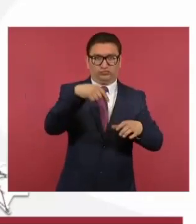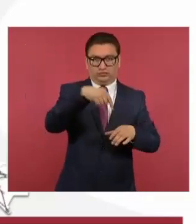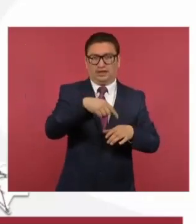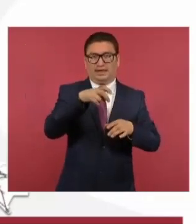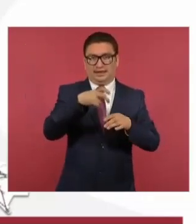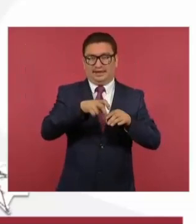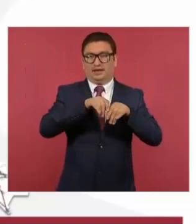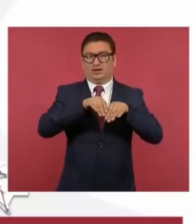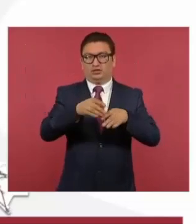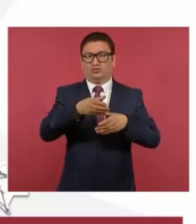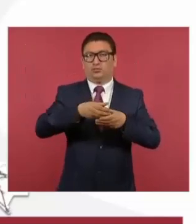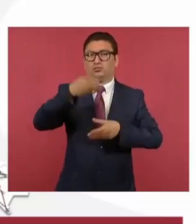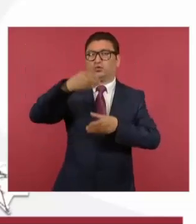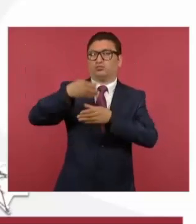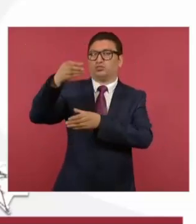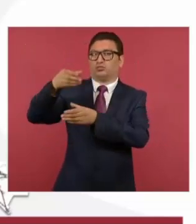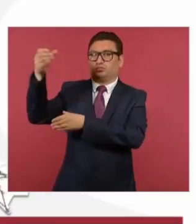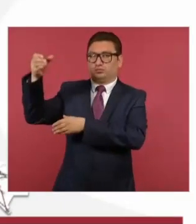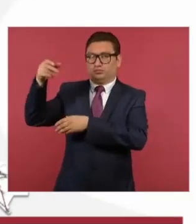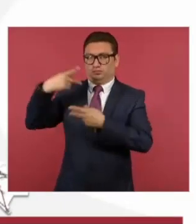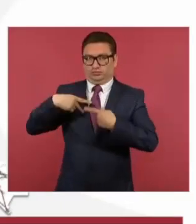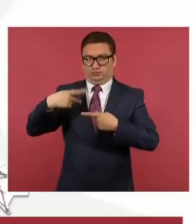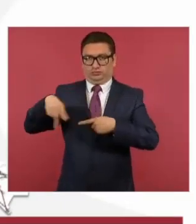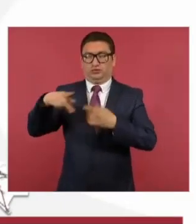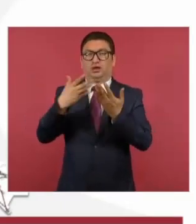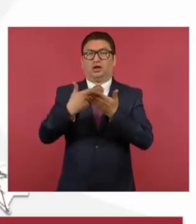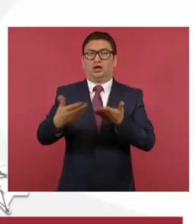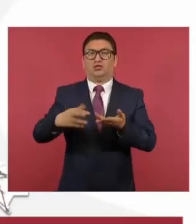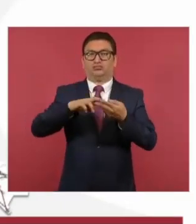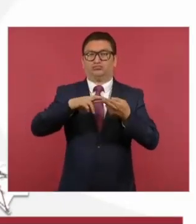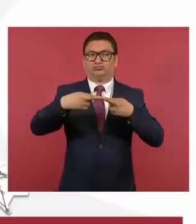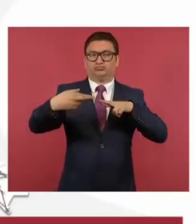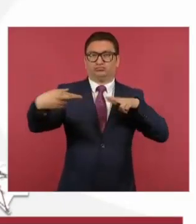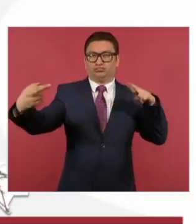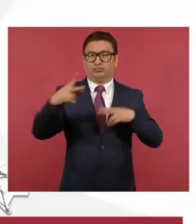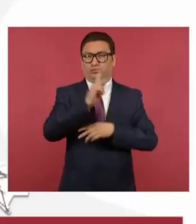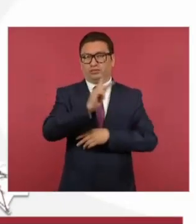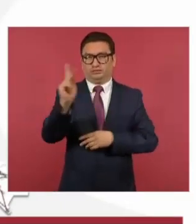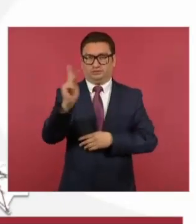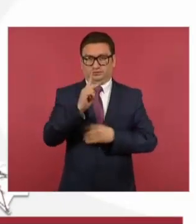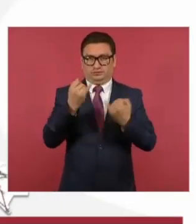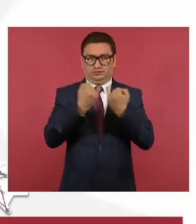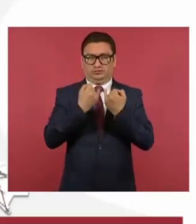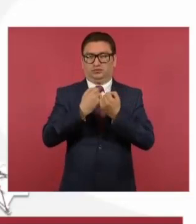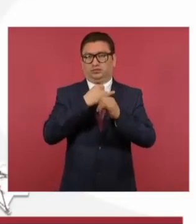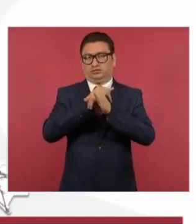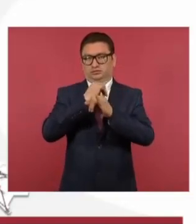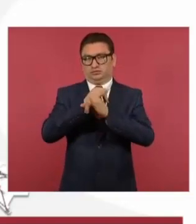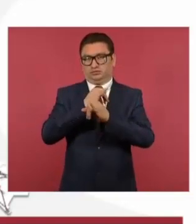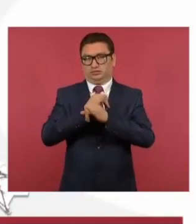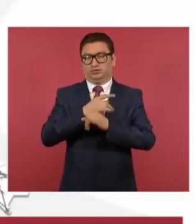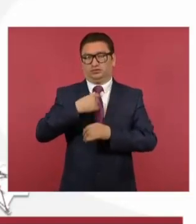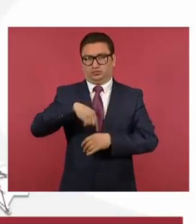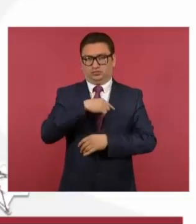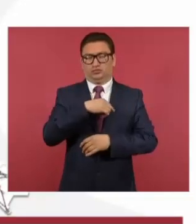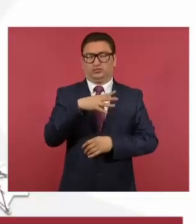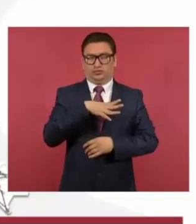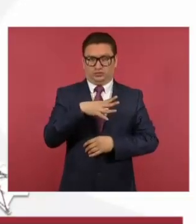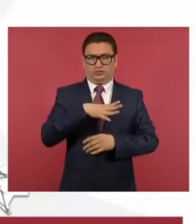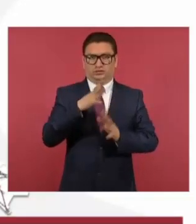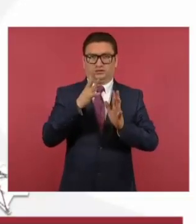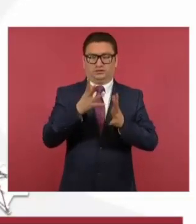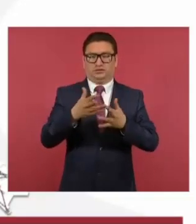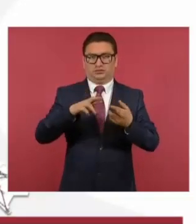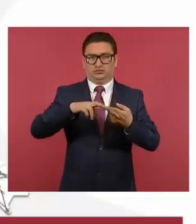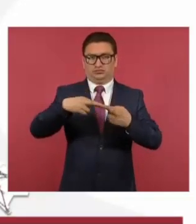por medio de postería ya sale al usuario final. La fibra óptica y los datos es muy parecido. Nosotros tenemos ya, en este sentido,